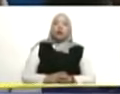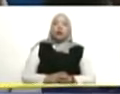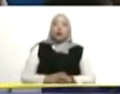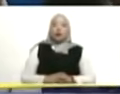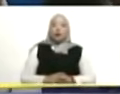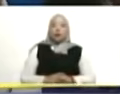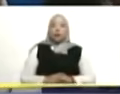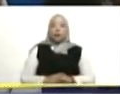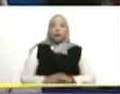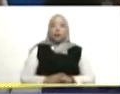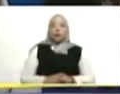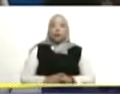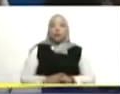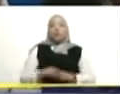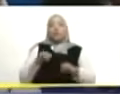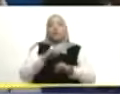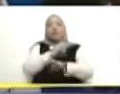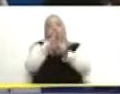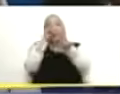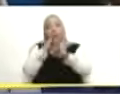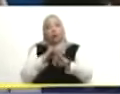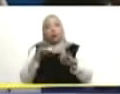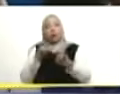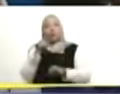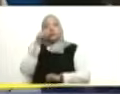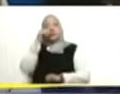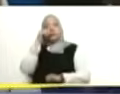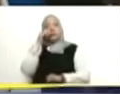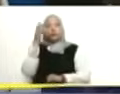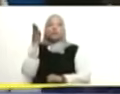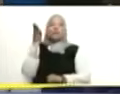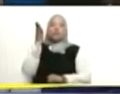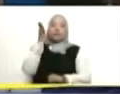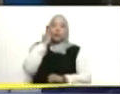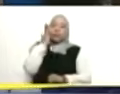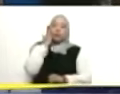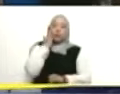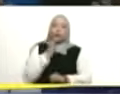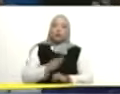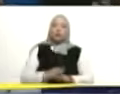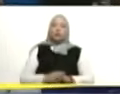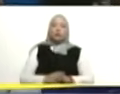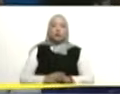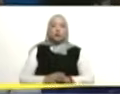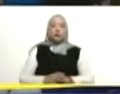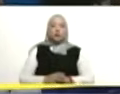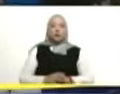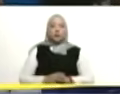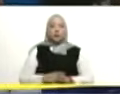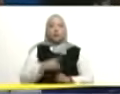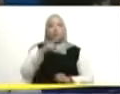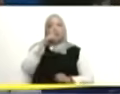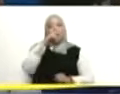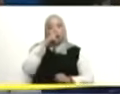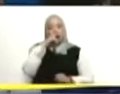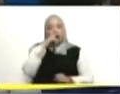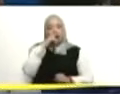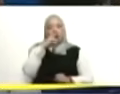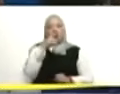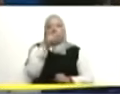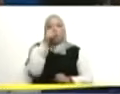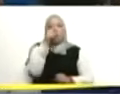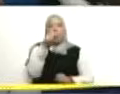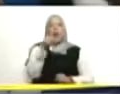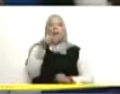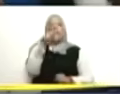Nos criamos felices. Mi papá, mi mamá. Nicolás de Jesús